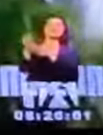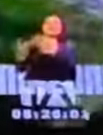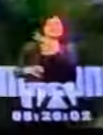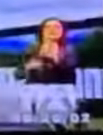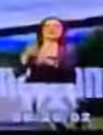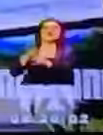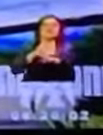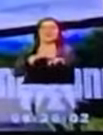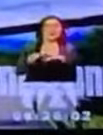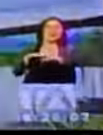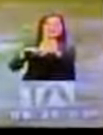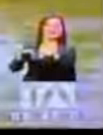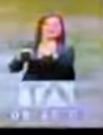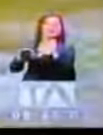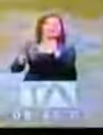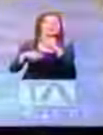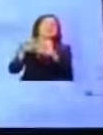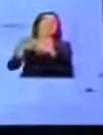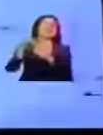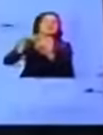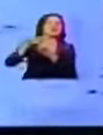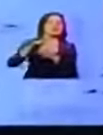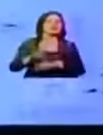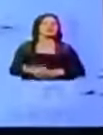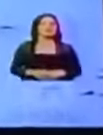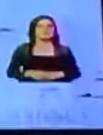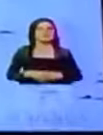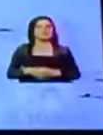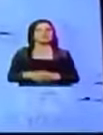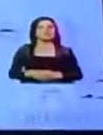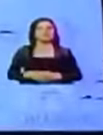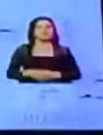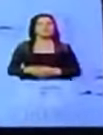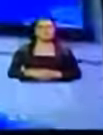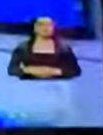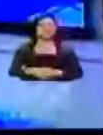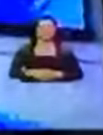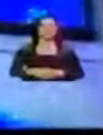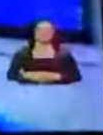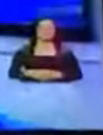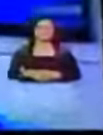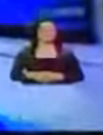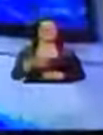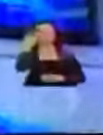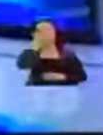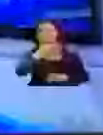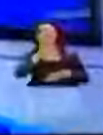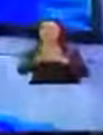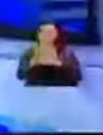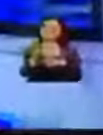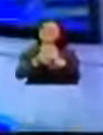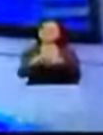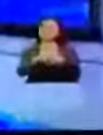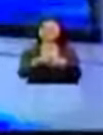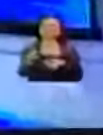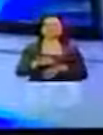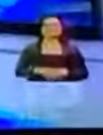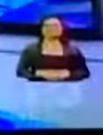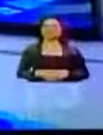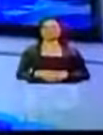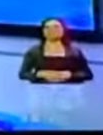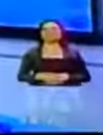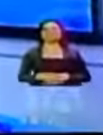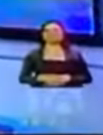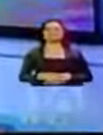Mundial de Carreras de Aventura. Y Volmeida, 24 horas. La belleza de país, de competencia,